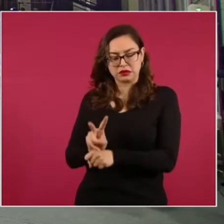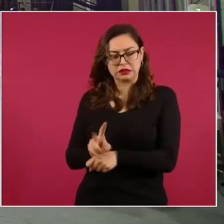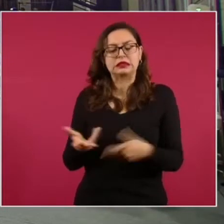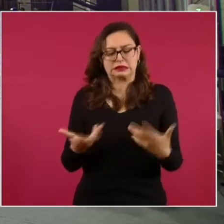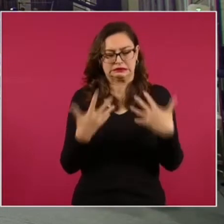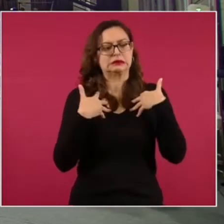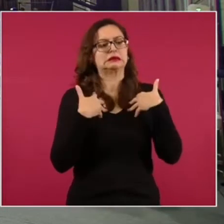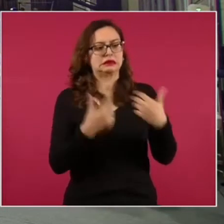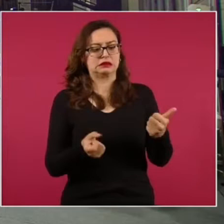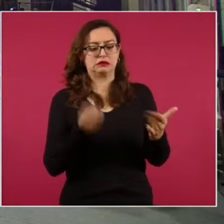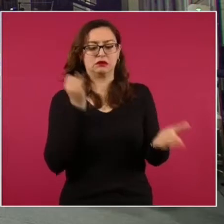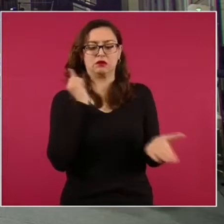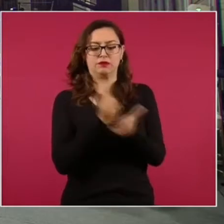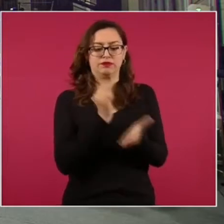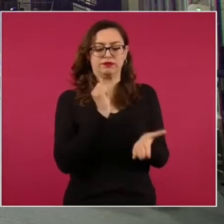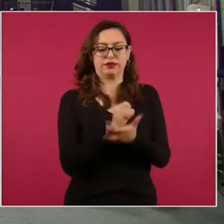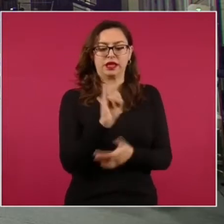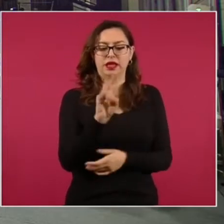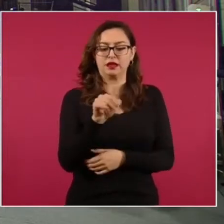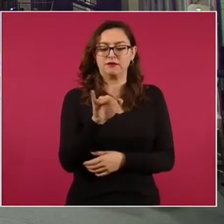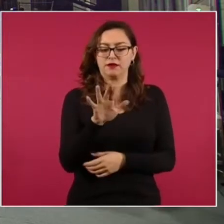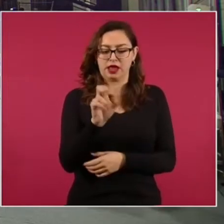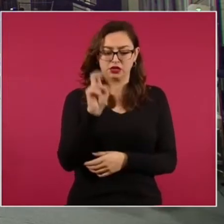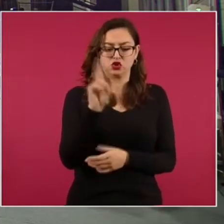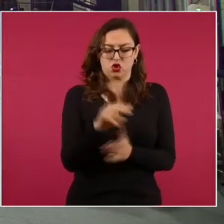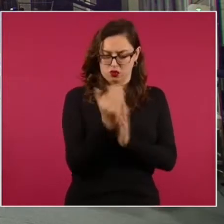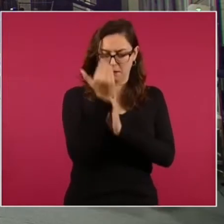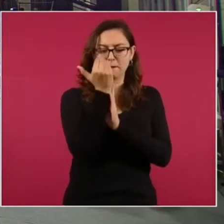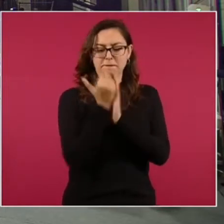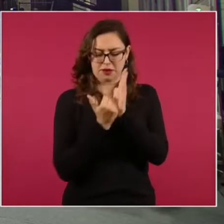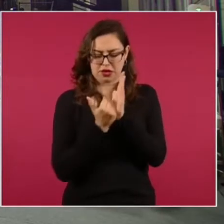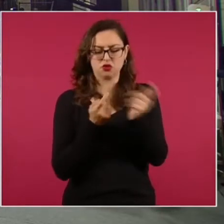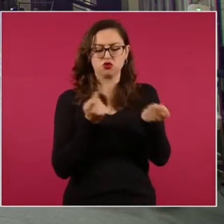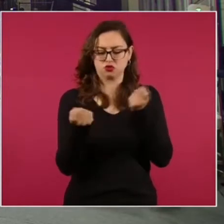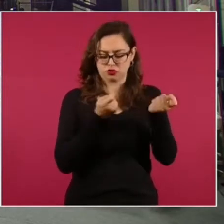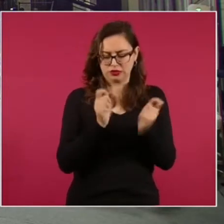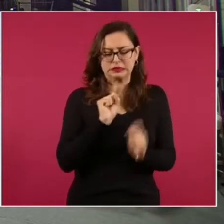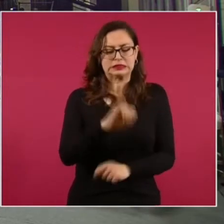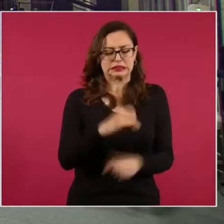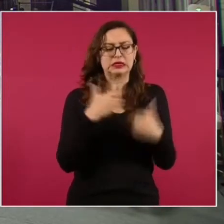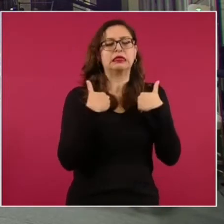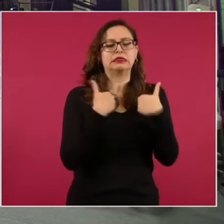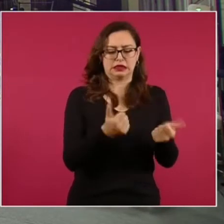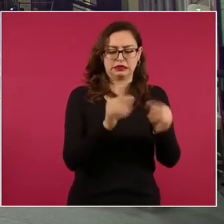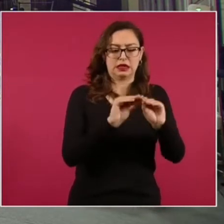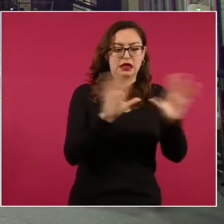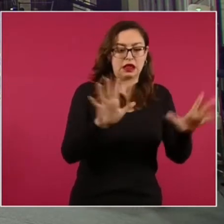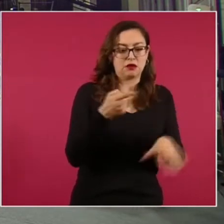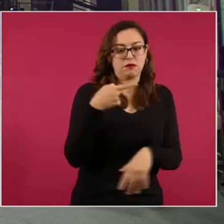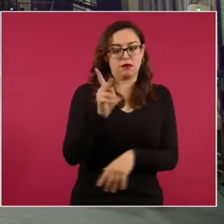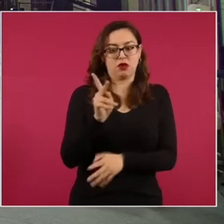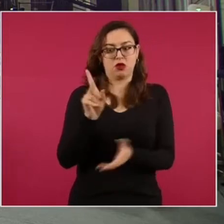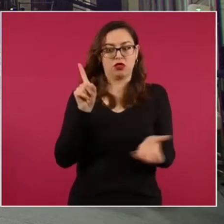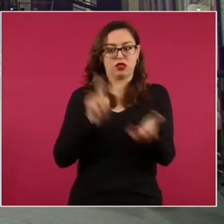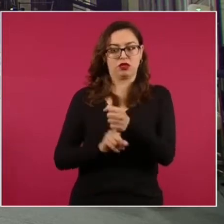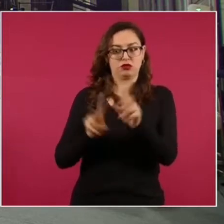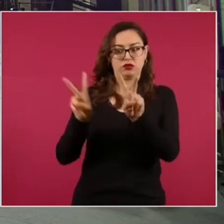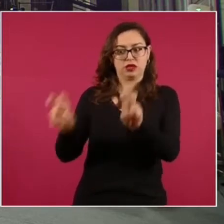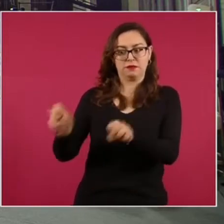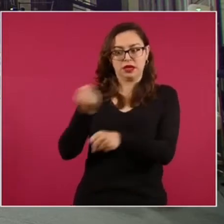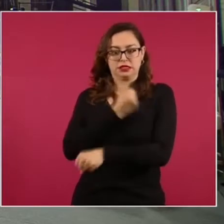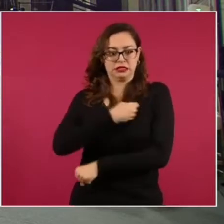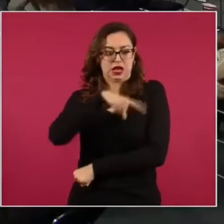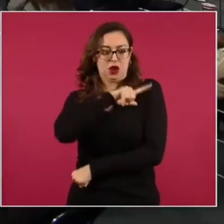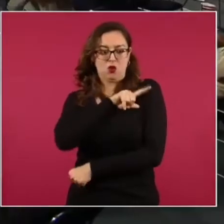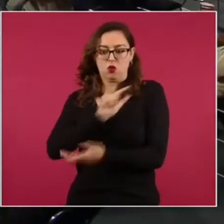contra el alza en los precios, pero sí ven inminentes riesgos en los estatus fitosanitarios,